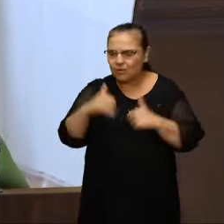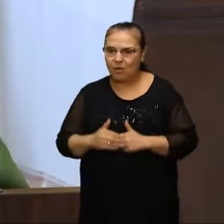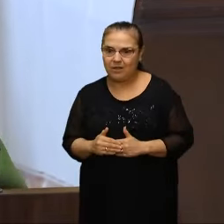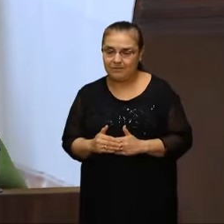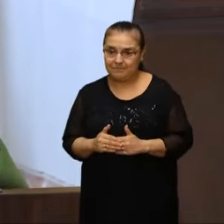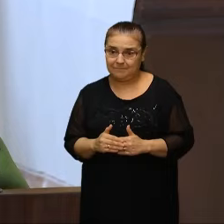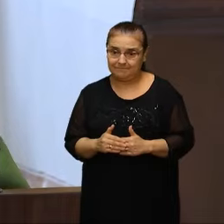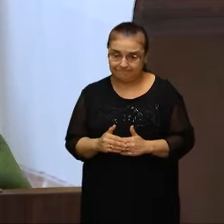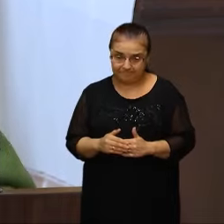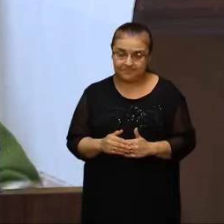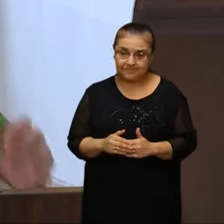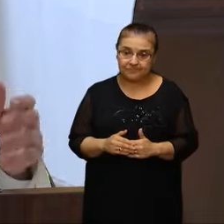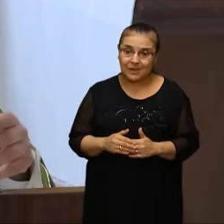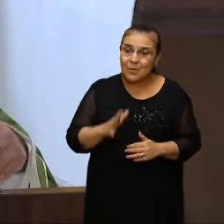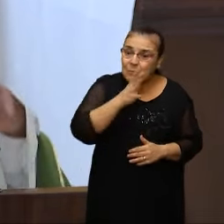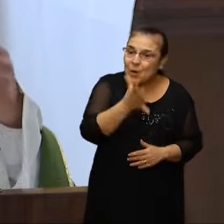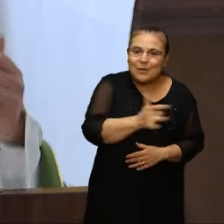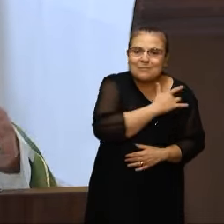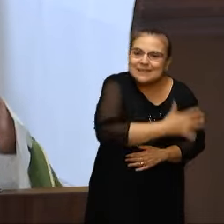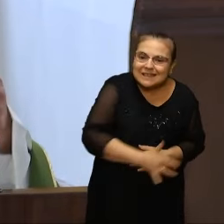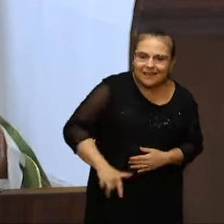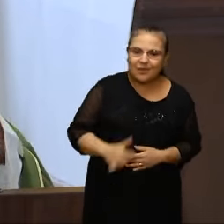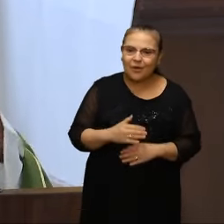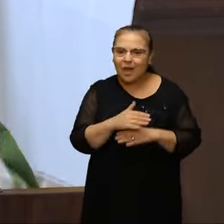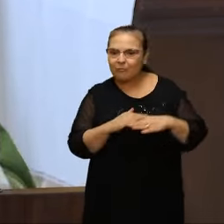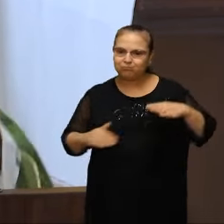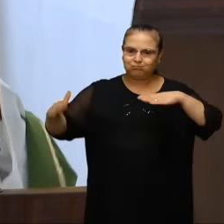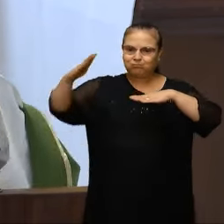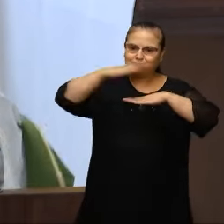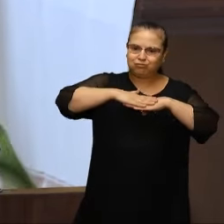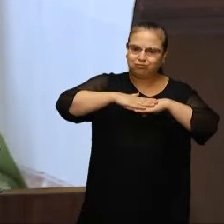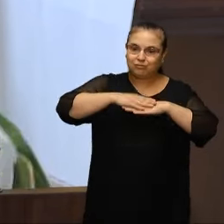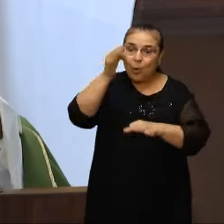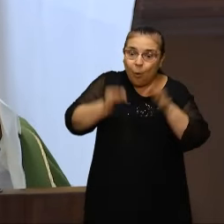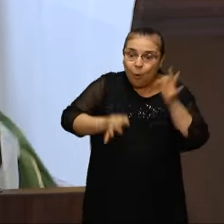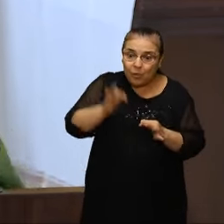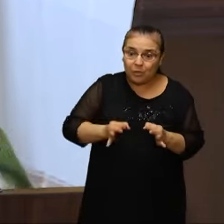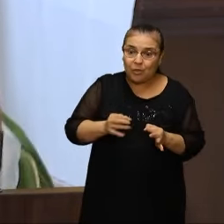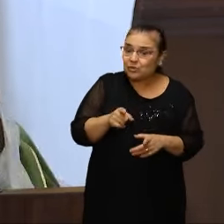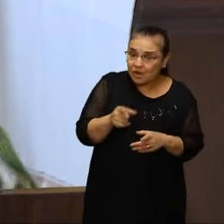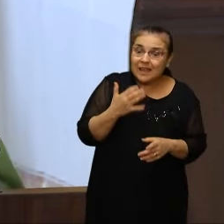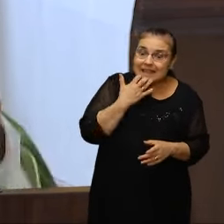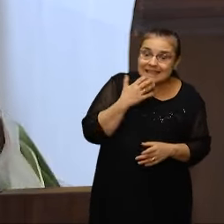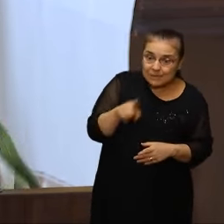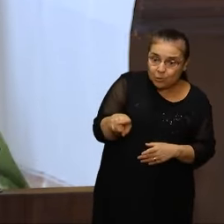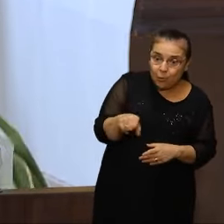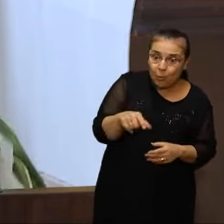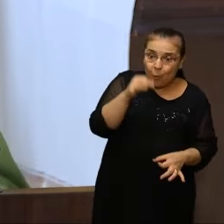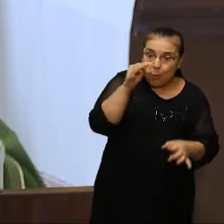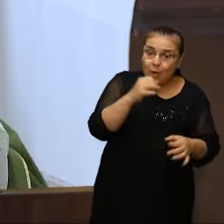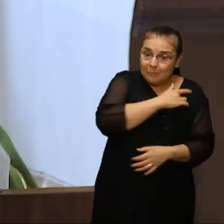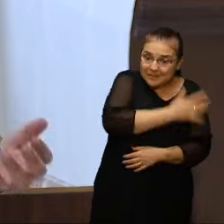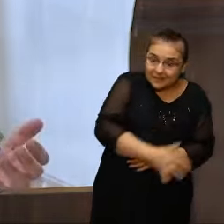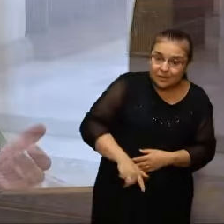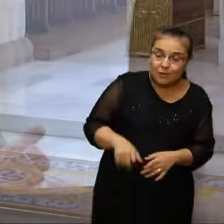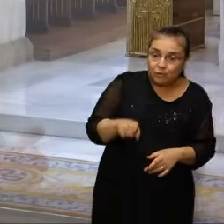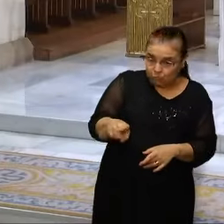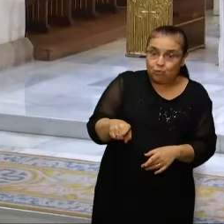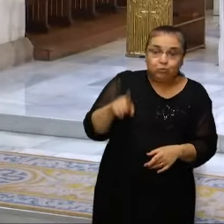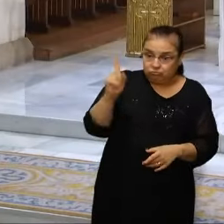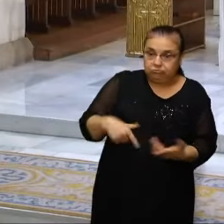juicio. Porque la misericordia está por encima del juicio, porque si tú has sido misericordioso, Dios será misericordioso